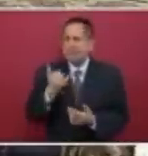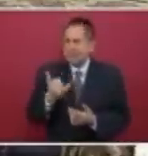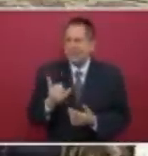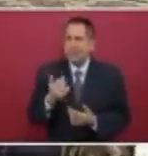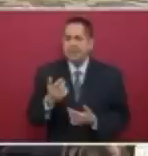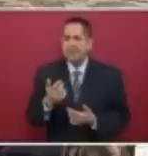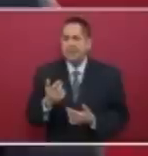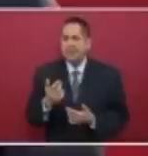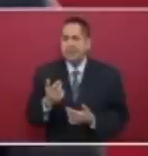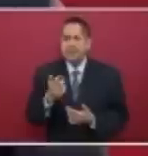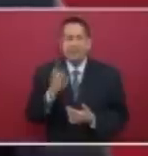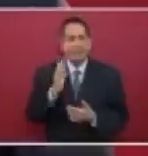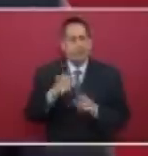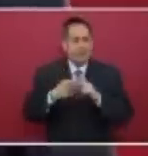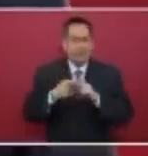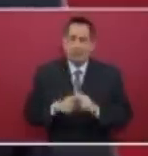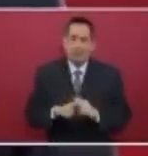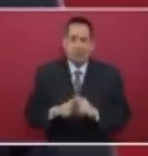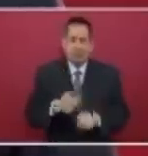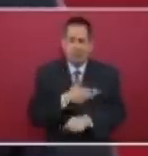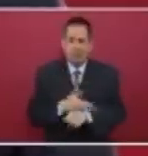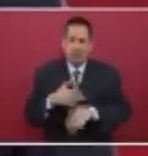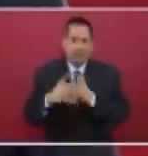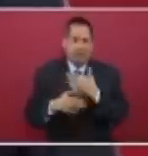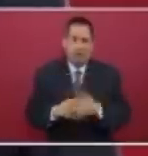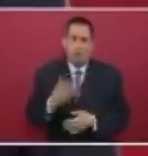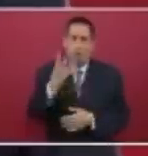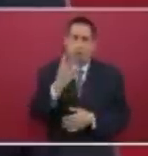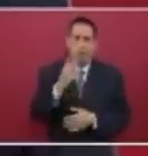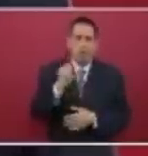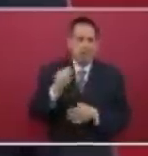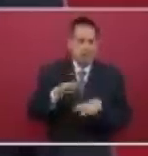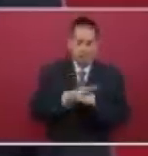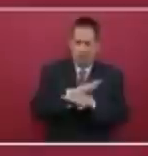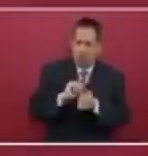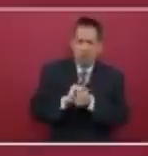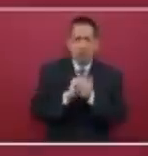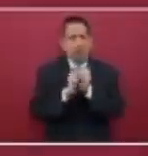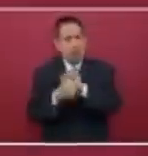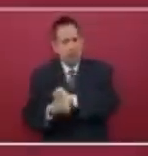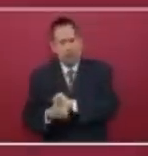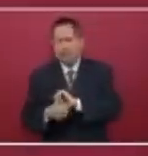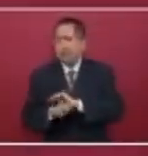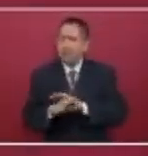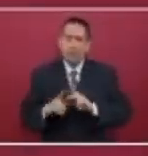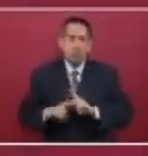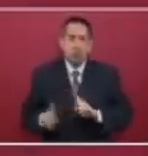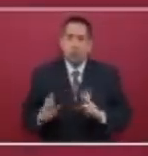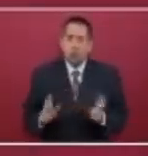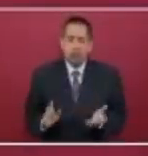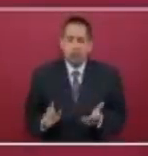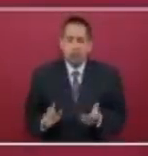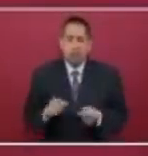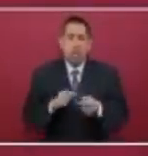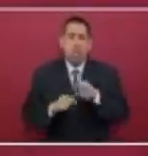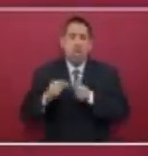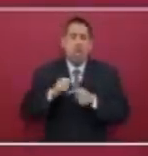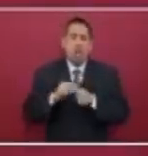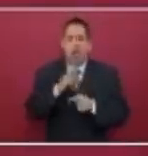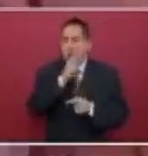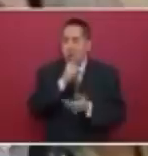ya iniciamos un proceso de transformación en el país y no nos vamos a